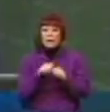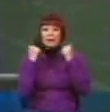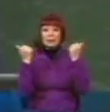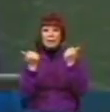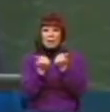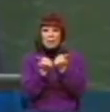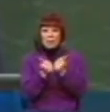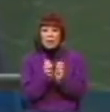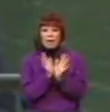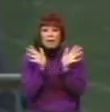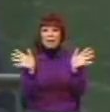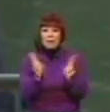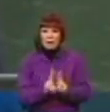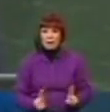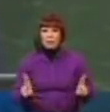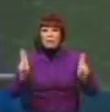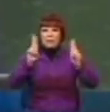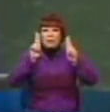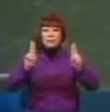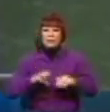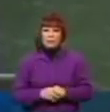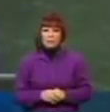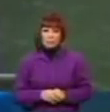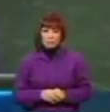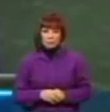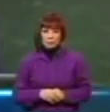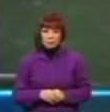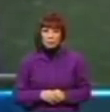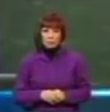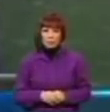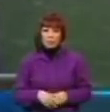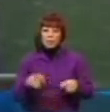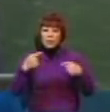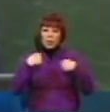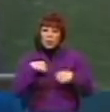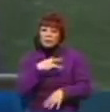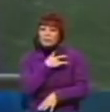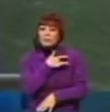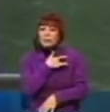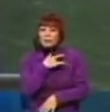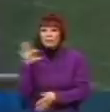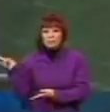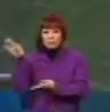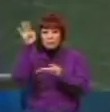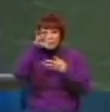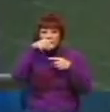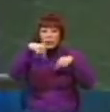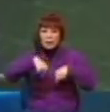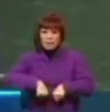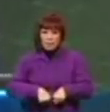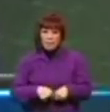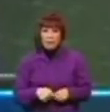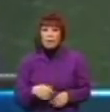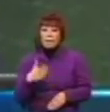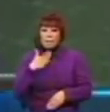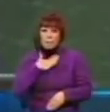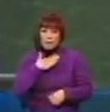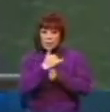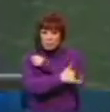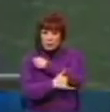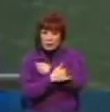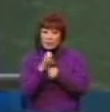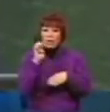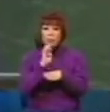ONU. Representa una gran distinción para mí y también para mi país, el Ecuador. Es un reconocimiento a